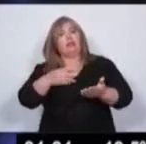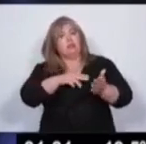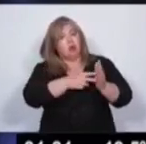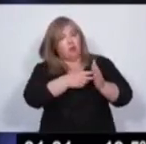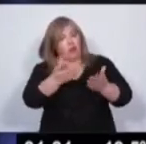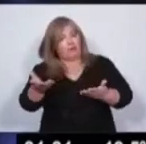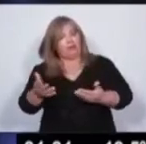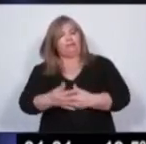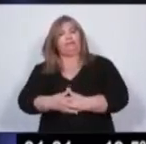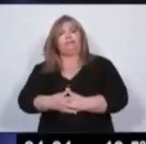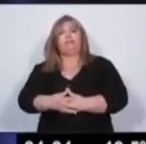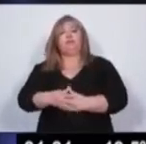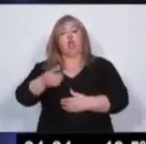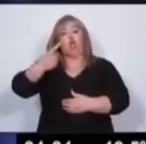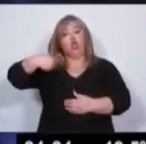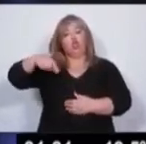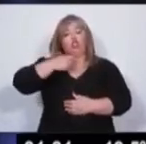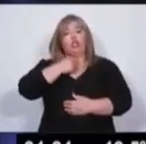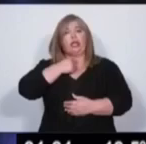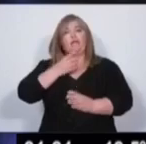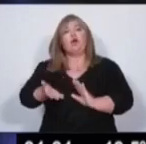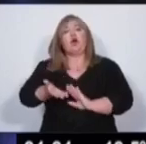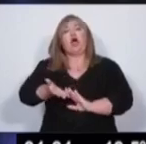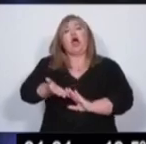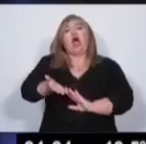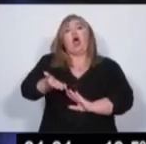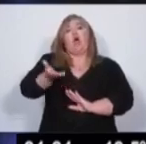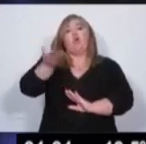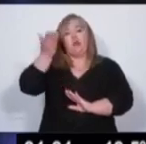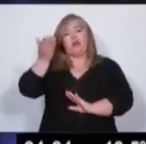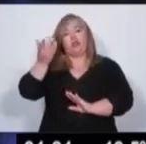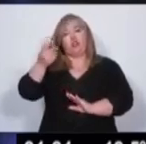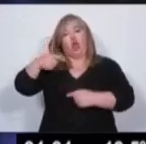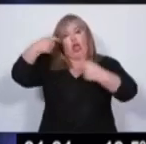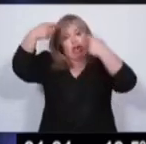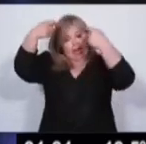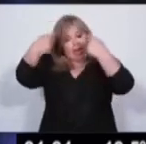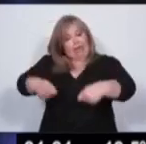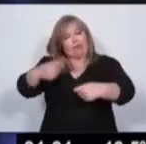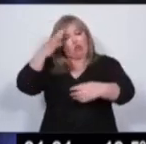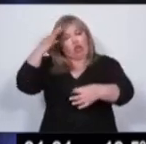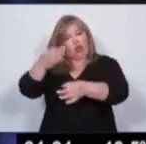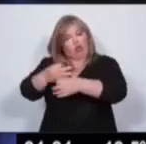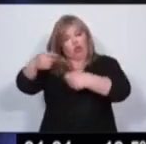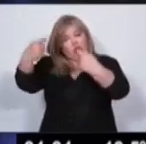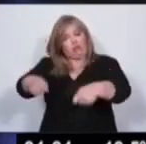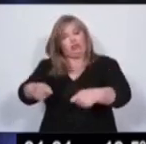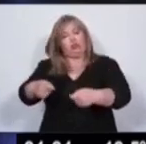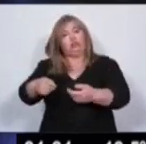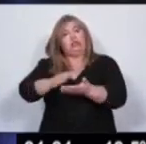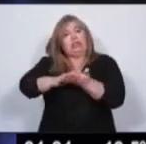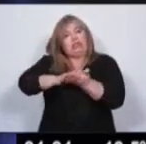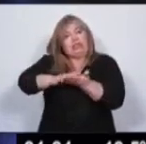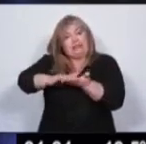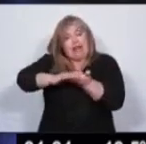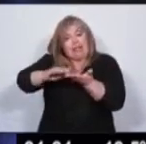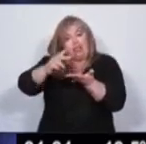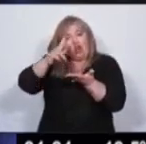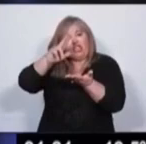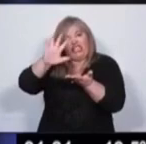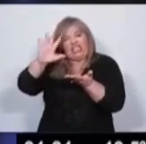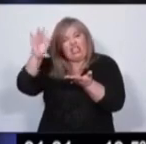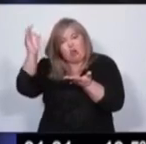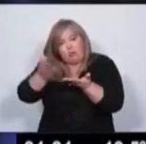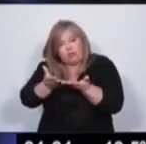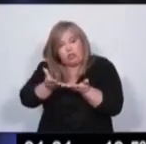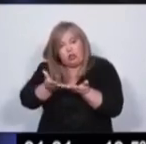eso nosotros queremos aumentar claramente la inversión educativa Porque si respetamos el piso del 35% se podría duplicar